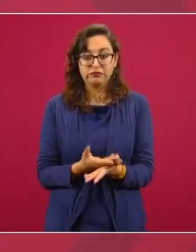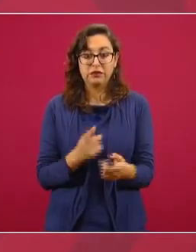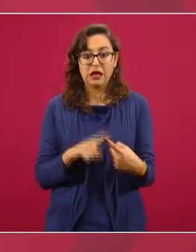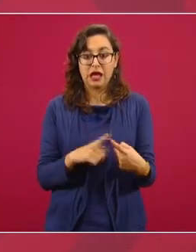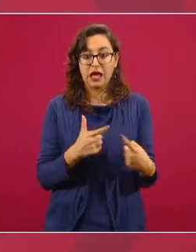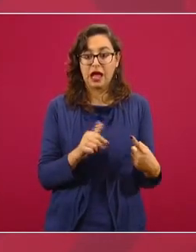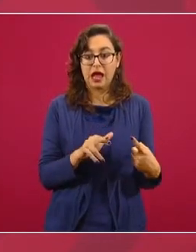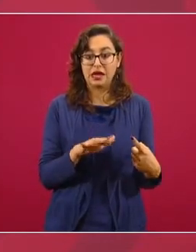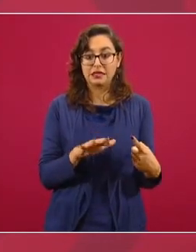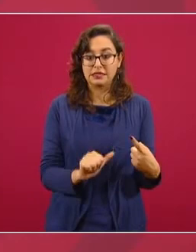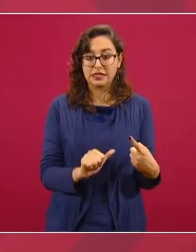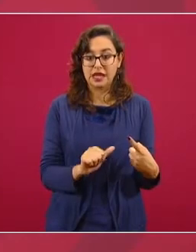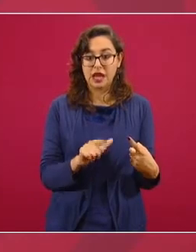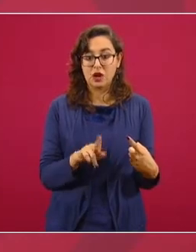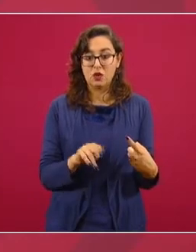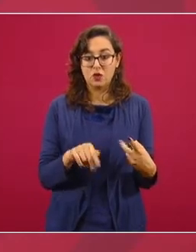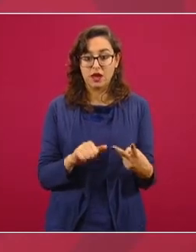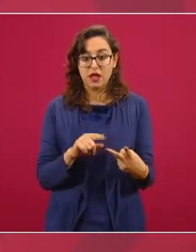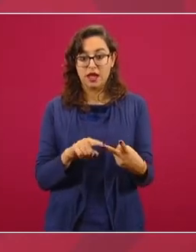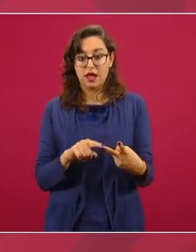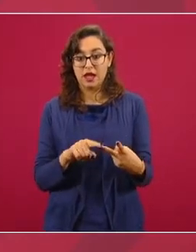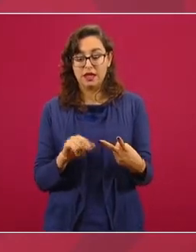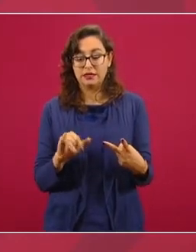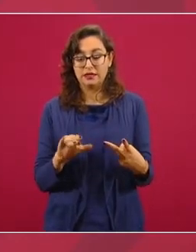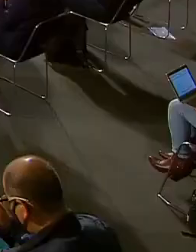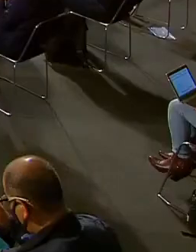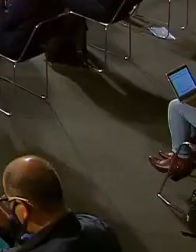García Luna como del general Cienfuegos, ¿no? De